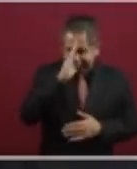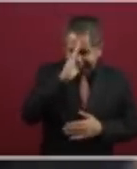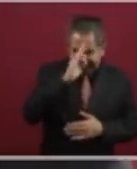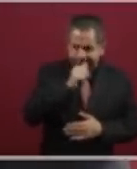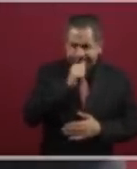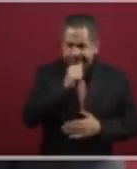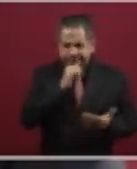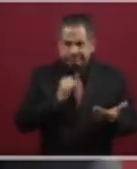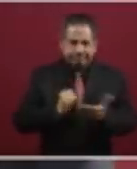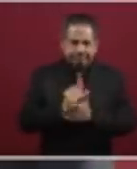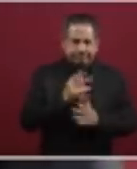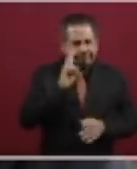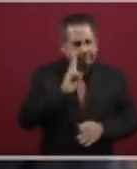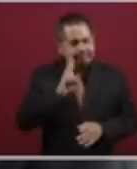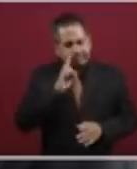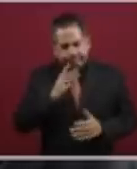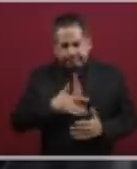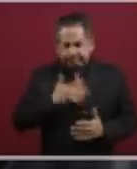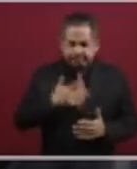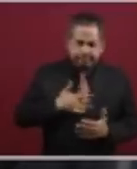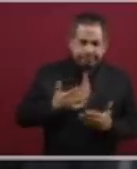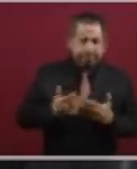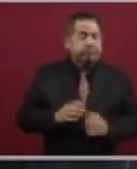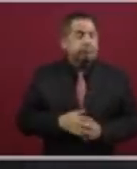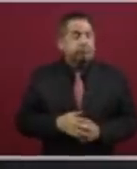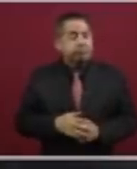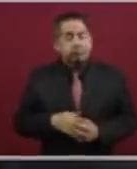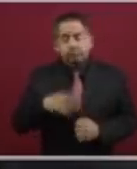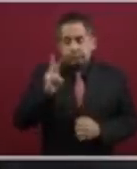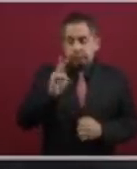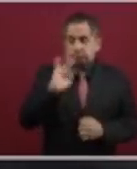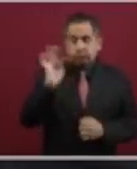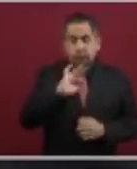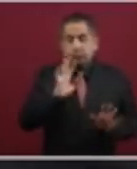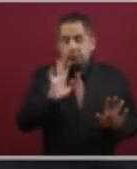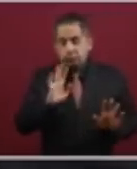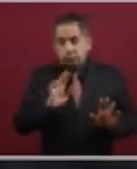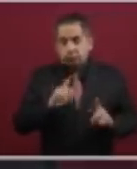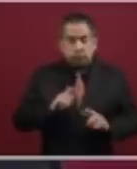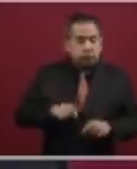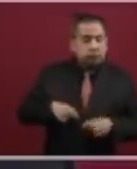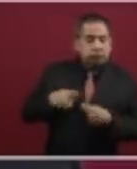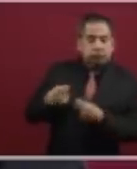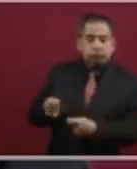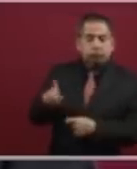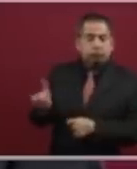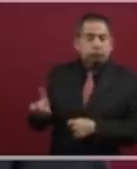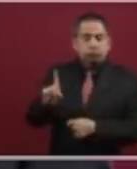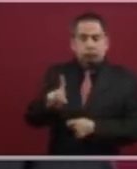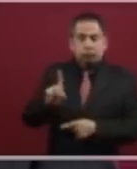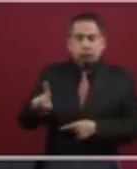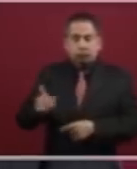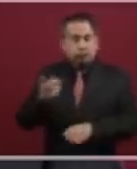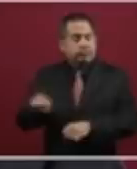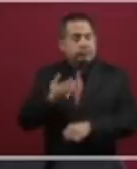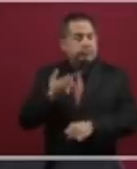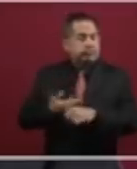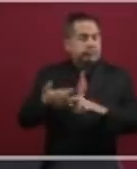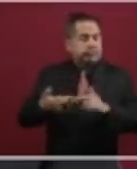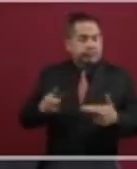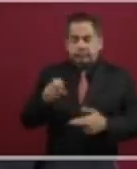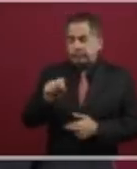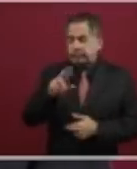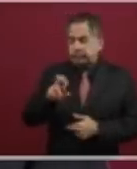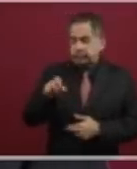resuelvo, pero está la opción de que pueda representarnos el secretario de Relaciones